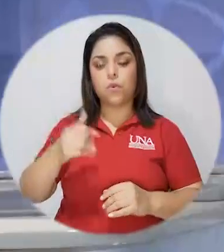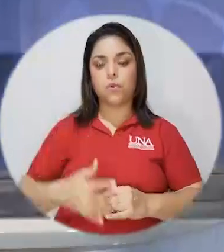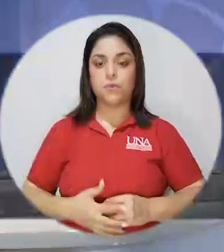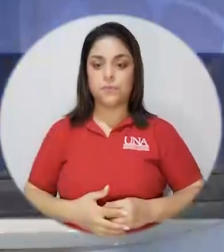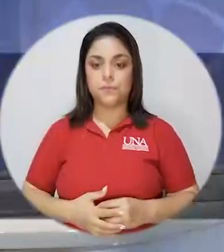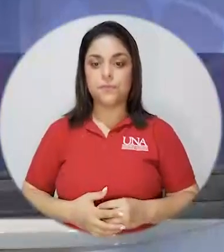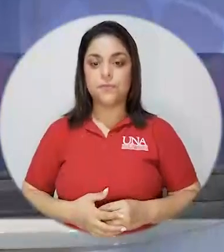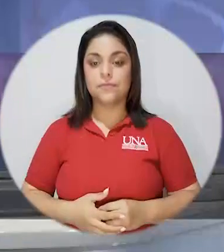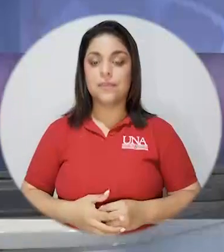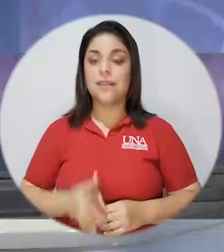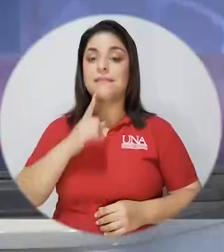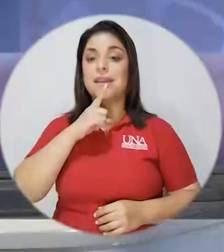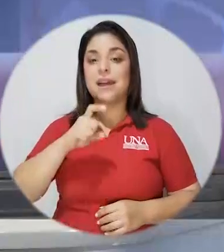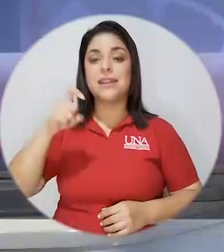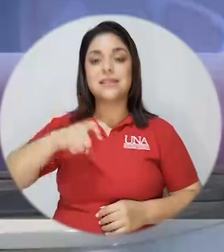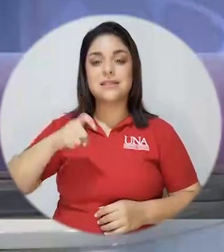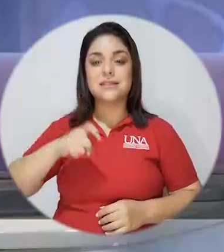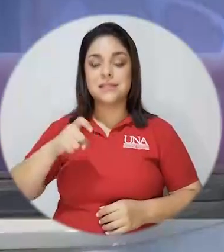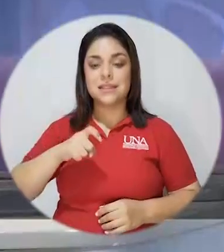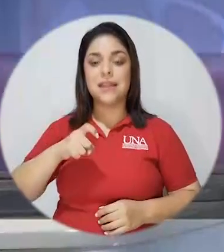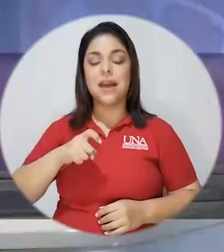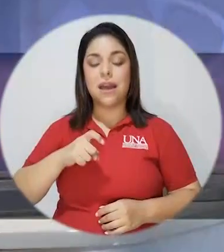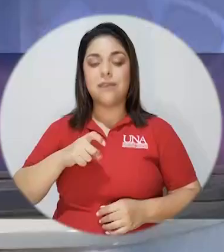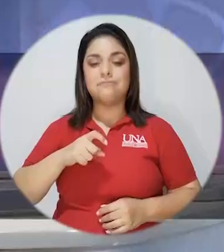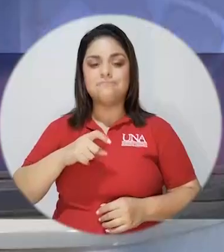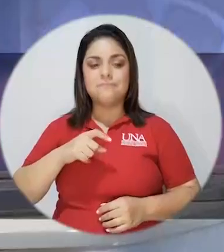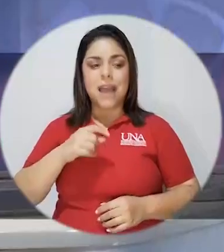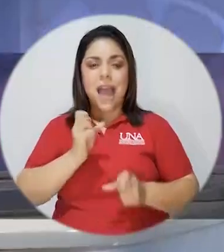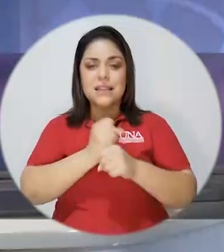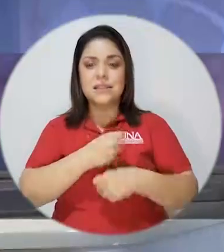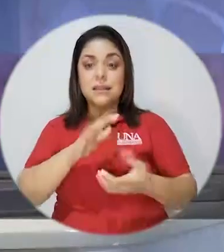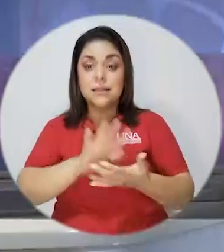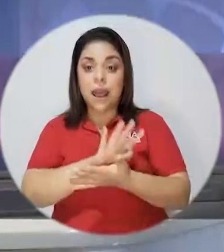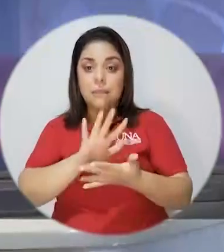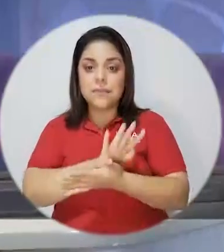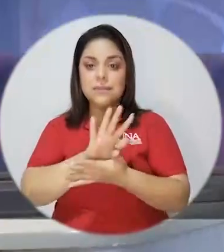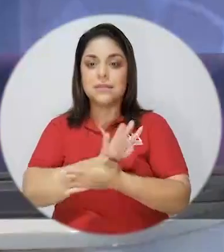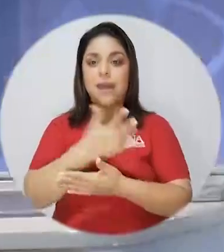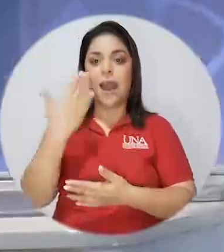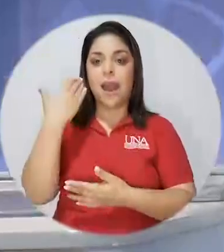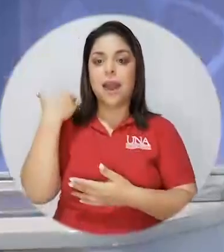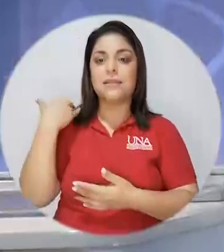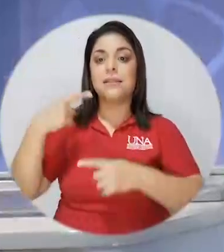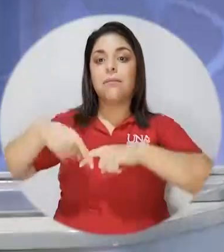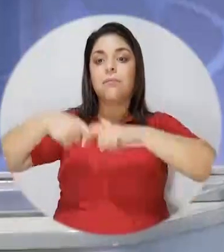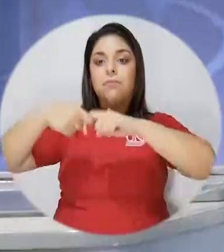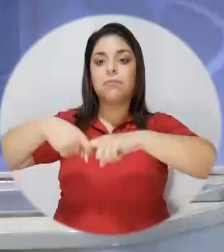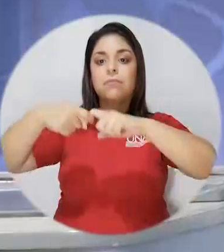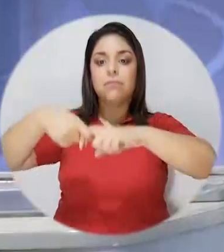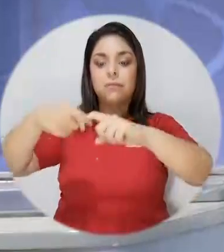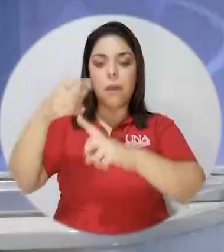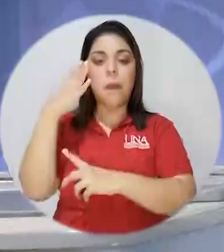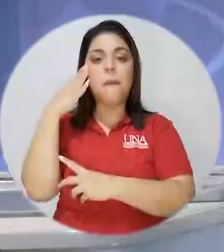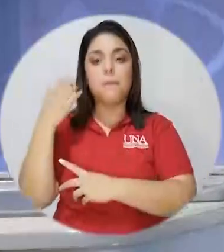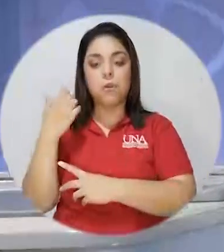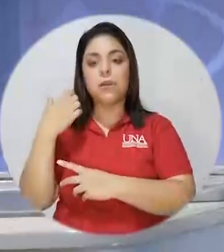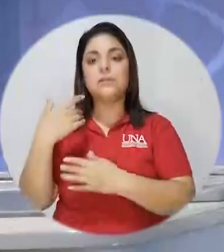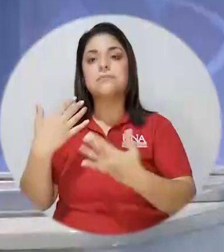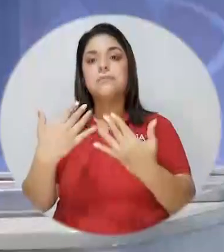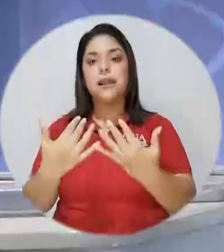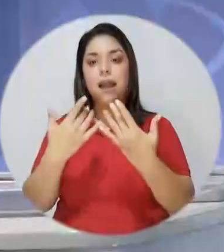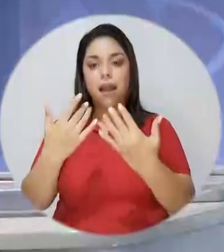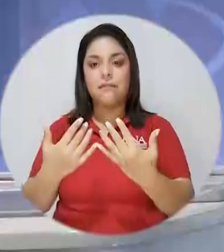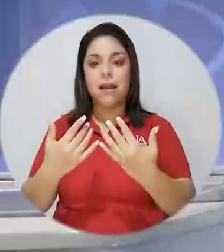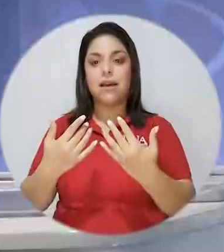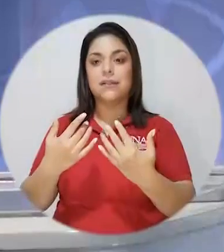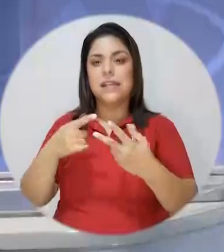requieren probablemente finiquitar trámites que se quedaron ahí como ¿verdad?, flotando en tanto se